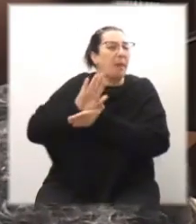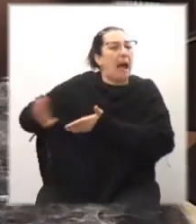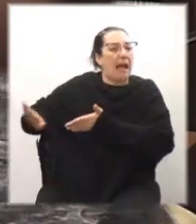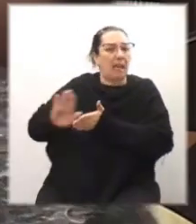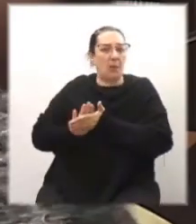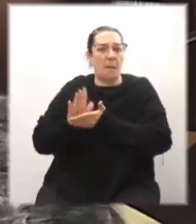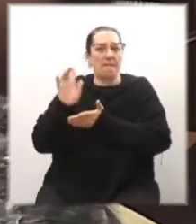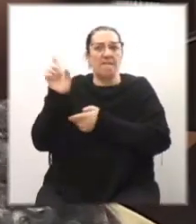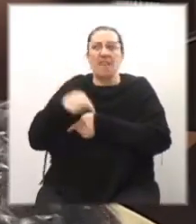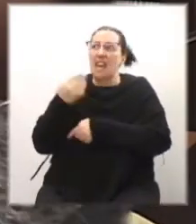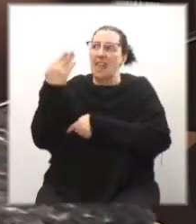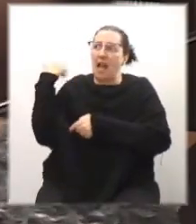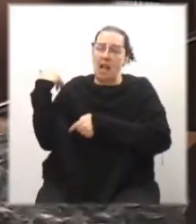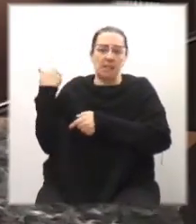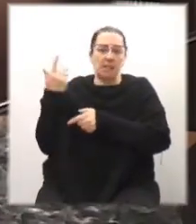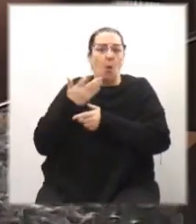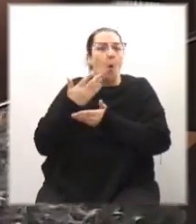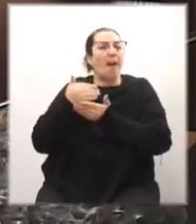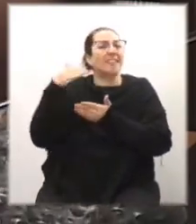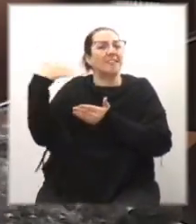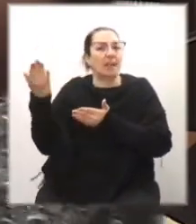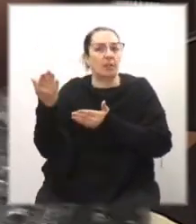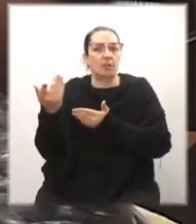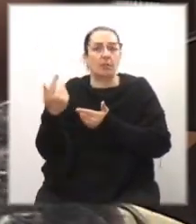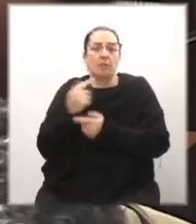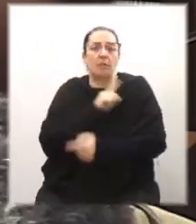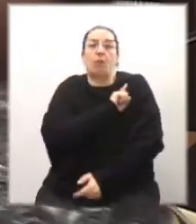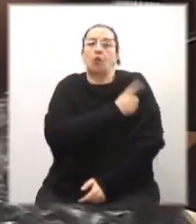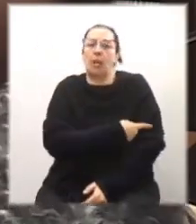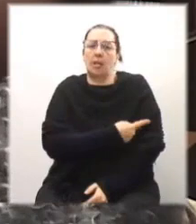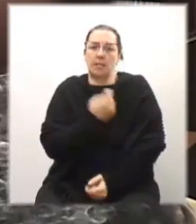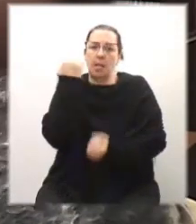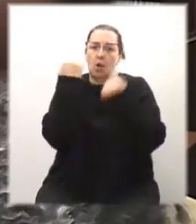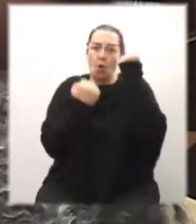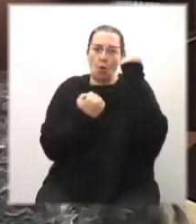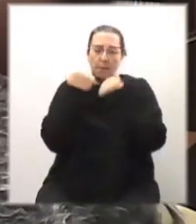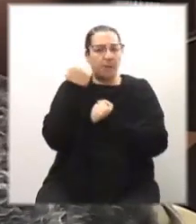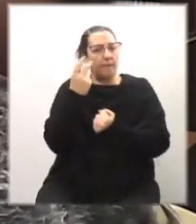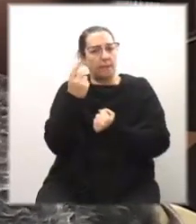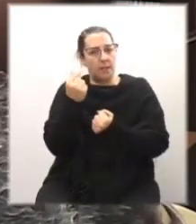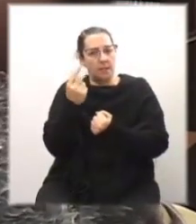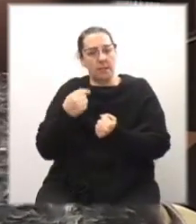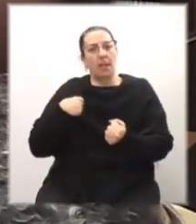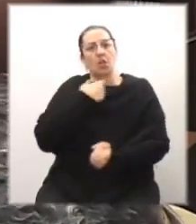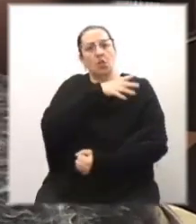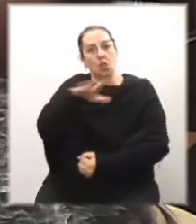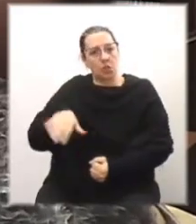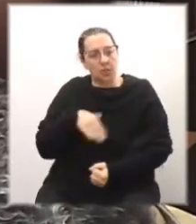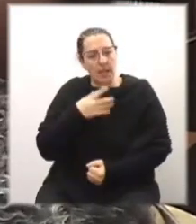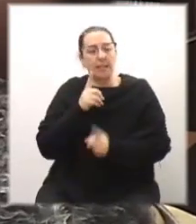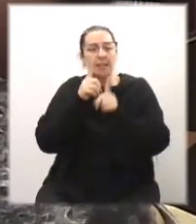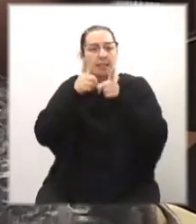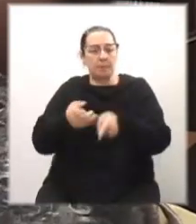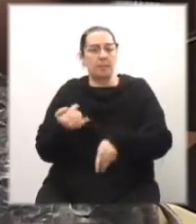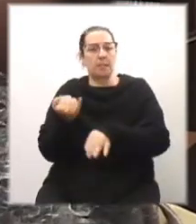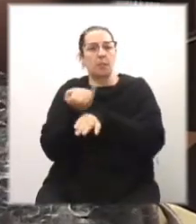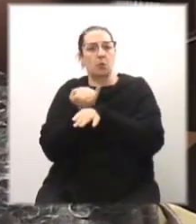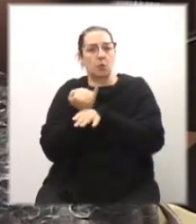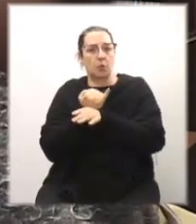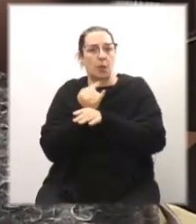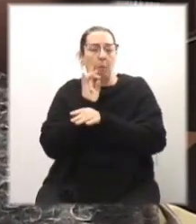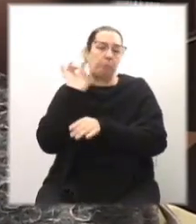son externos, al tiempo que las fortalezas económicas, financieras, sociales e institucionales